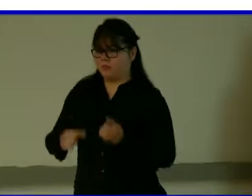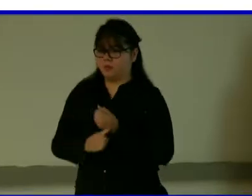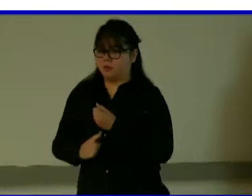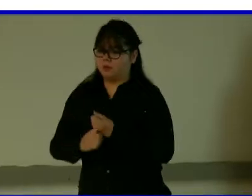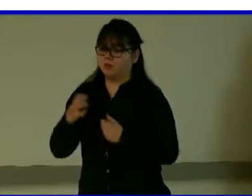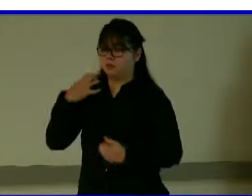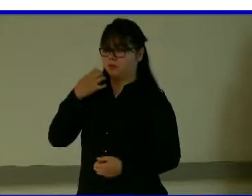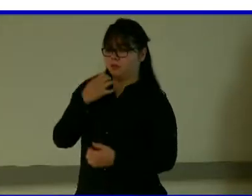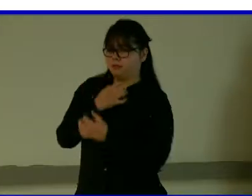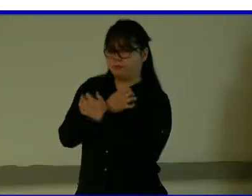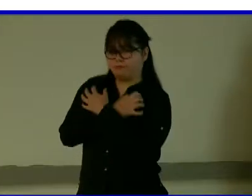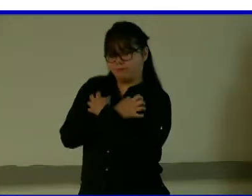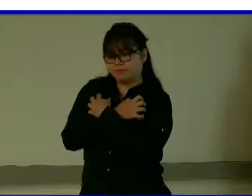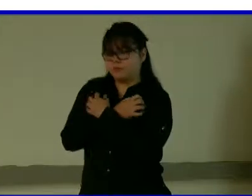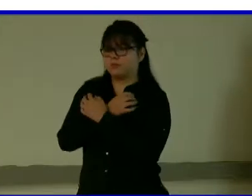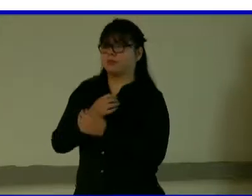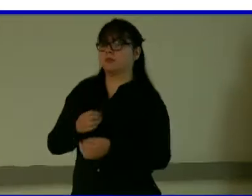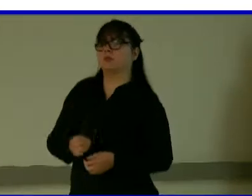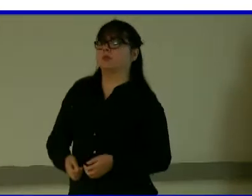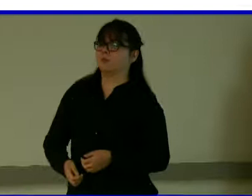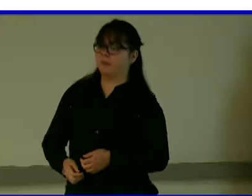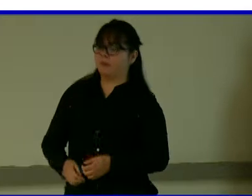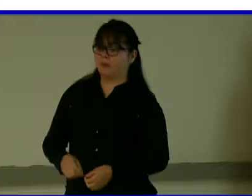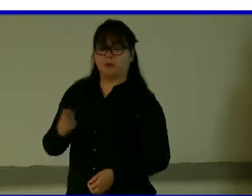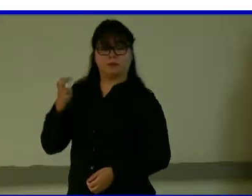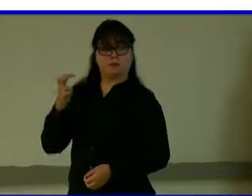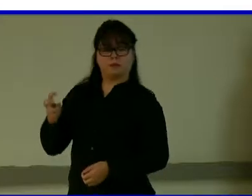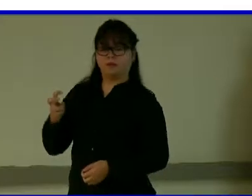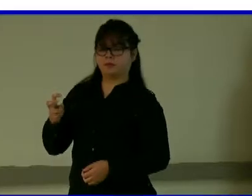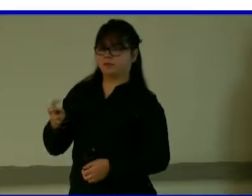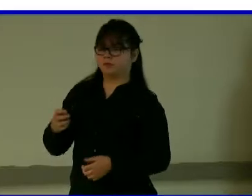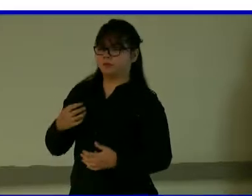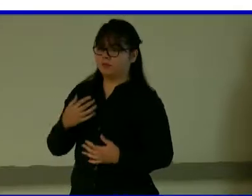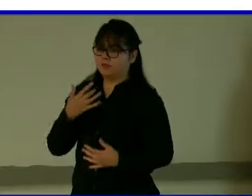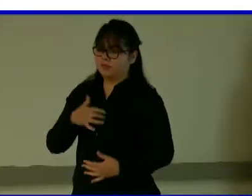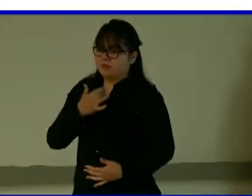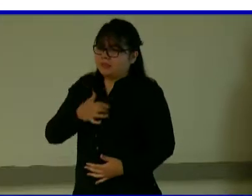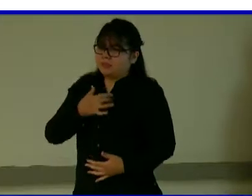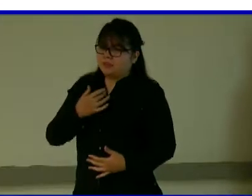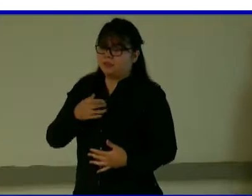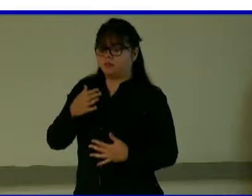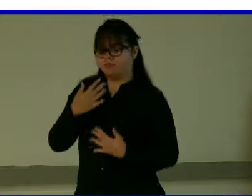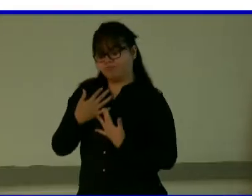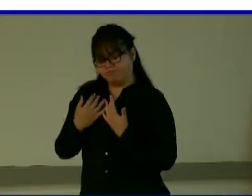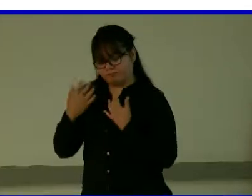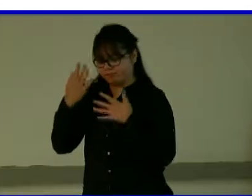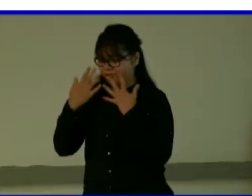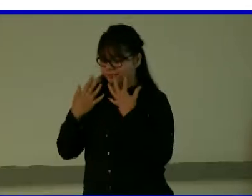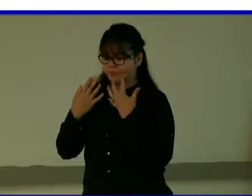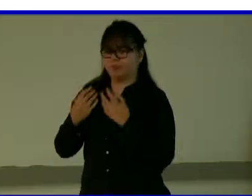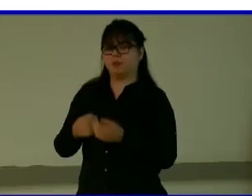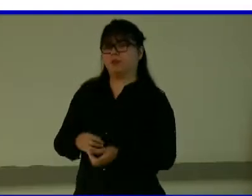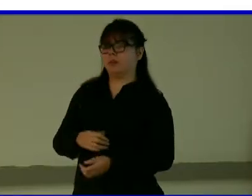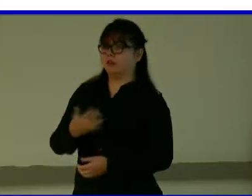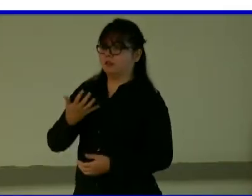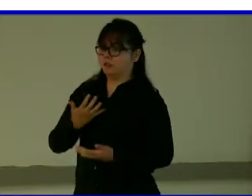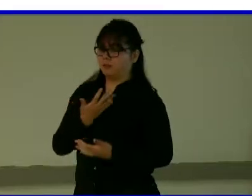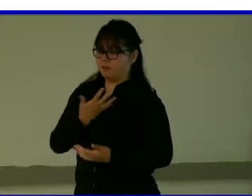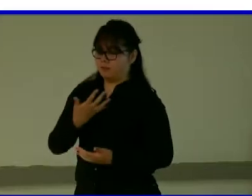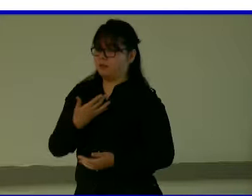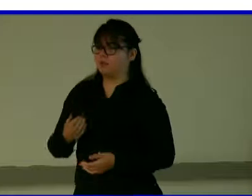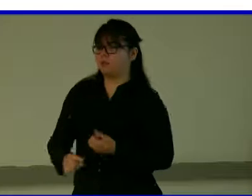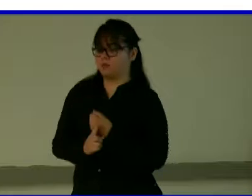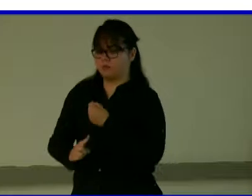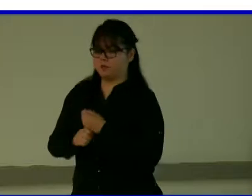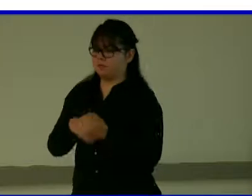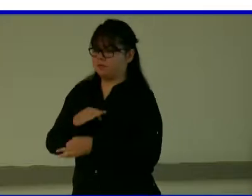sociales, por lo cual eso lleva a una autoestima baja. ¿Por qué tienen autoestima baja? Porque tienen problemas todo el tiempo. Si no tuvieran